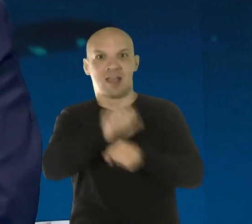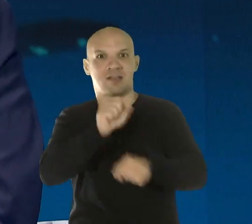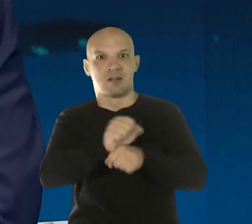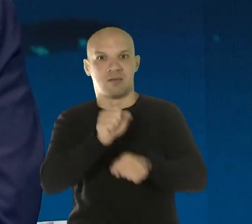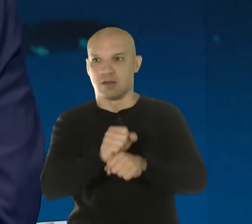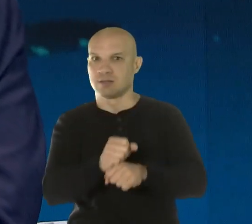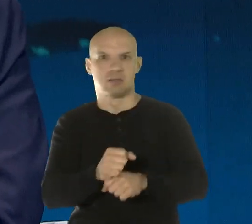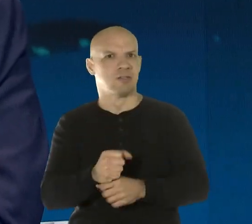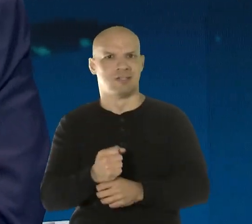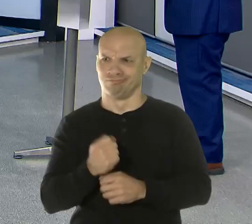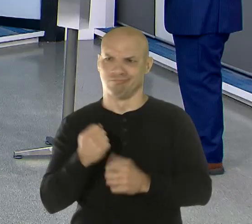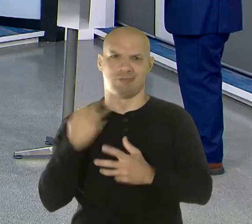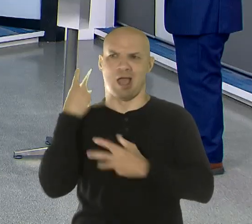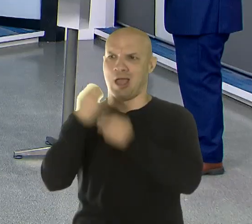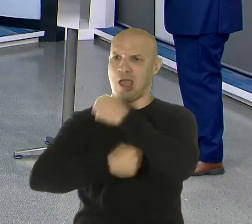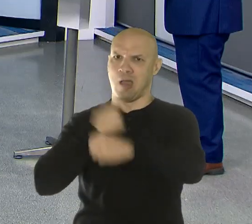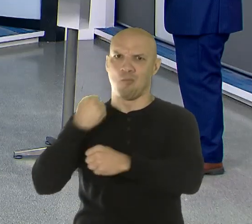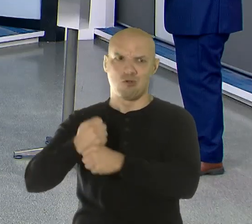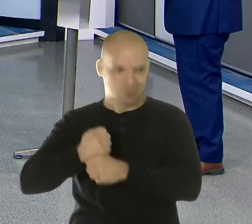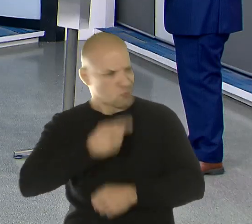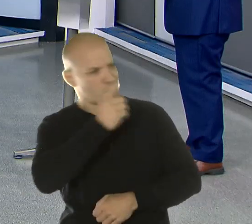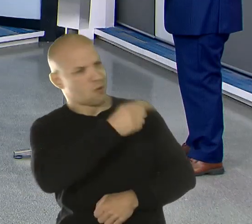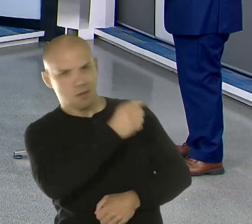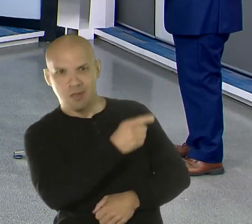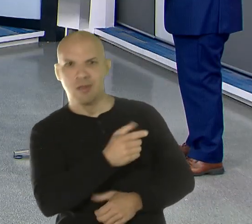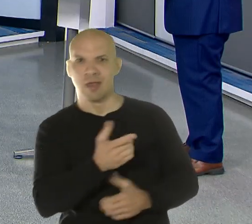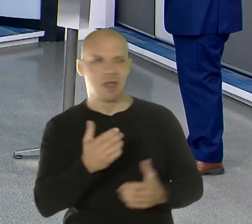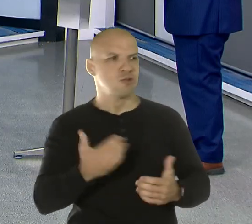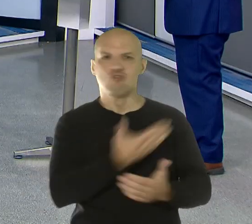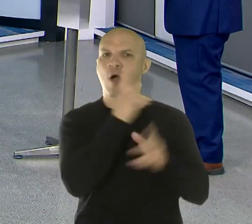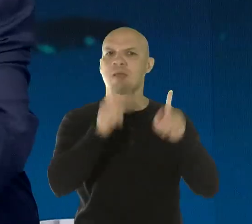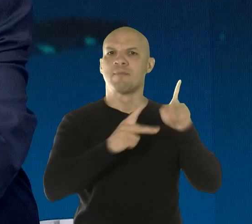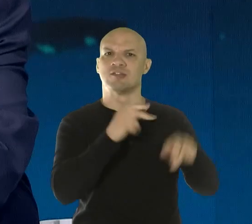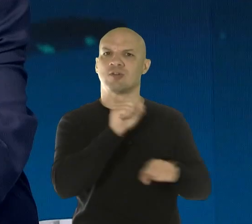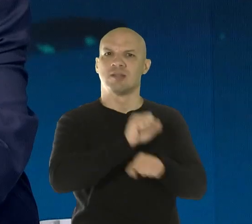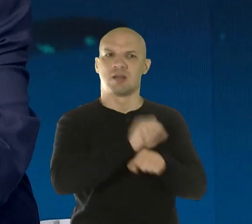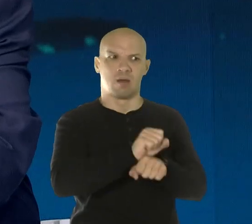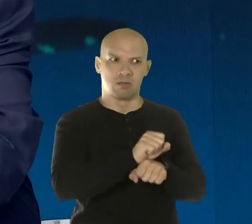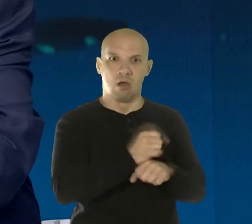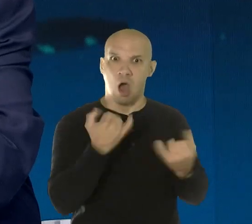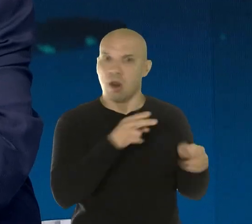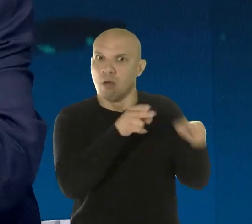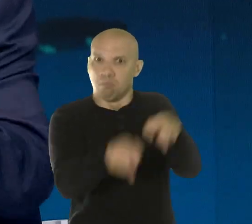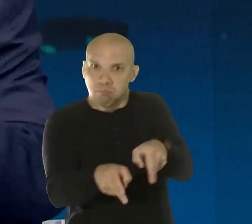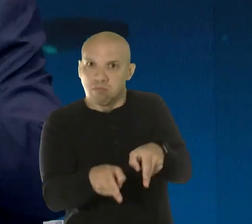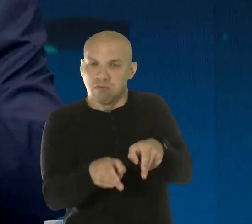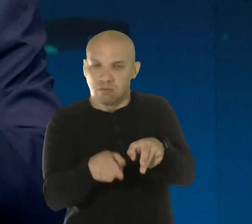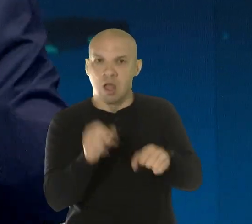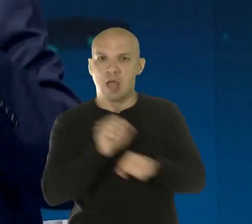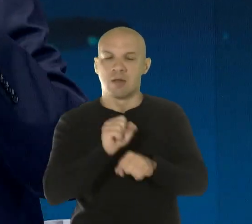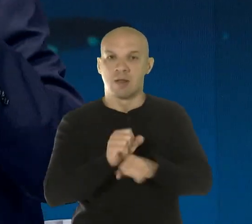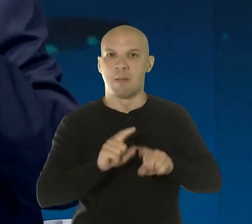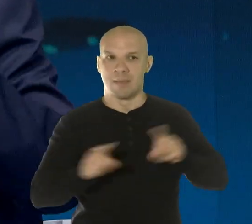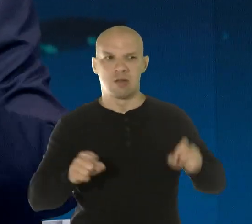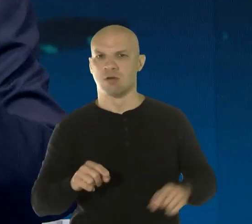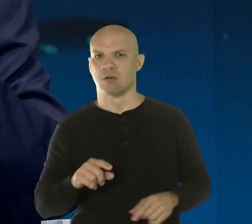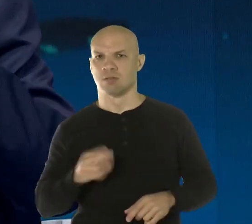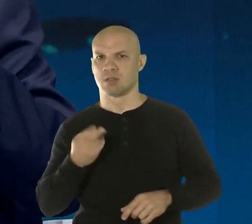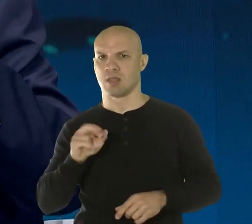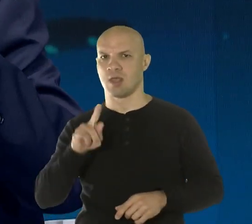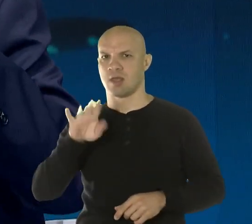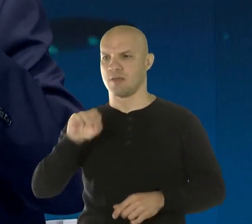dado con eso. Pero sí, hasta cierto punto, y lo Heriberto lo trae muy bien, puede